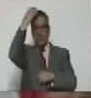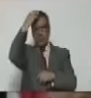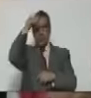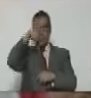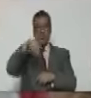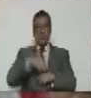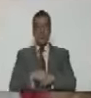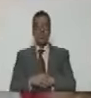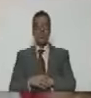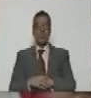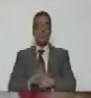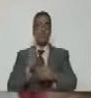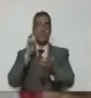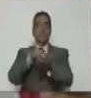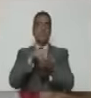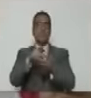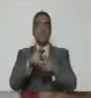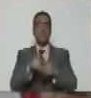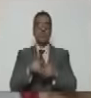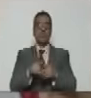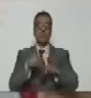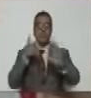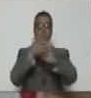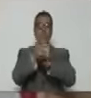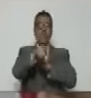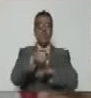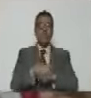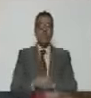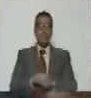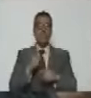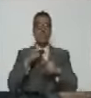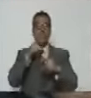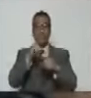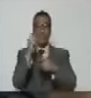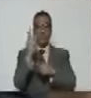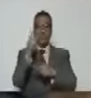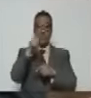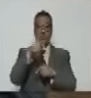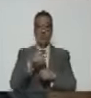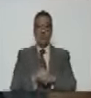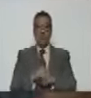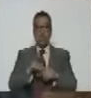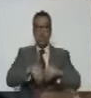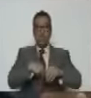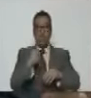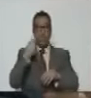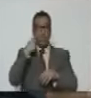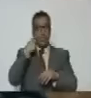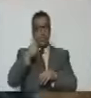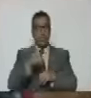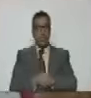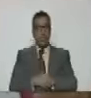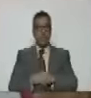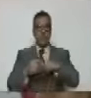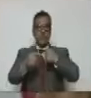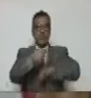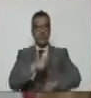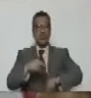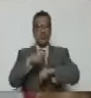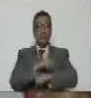imperialista de injerencia y de intervención. La única manera de que podamos ver al